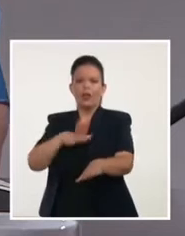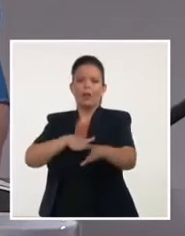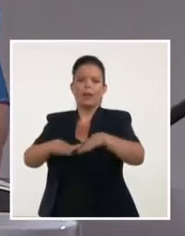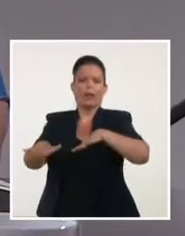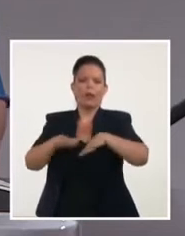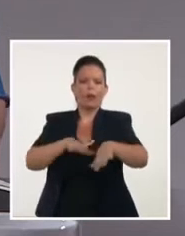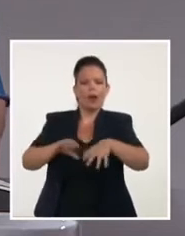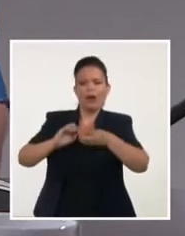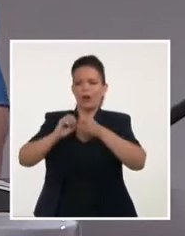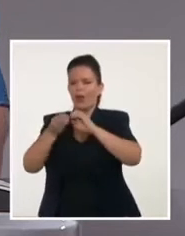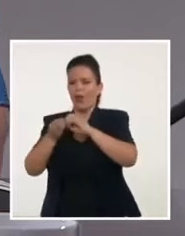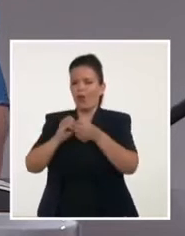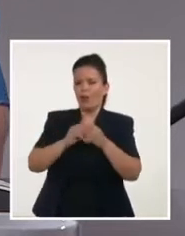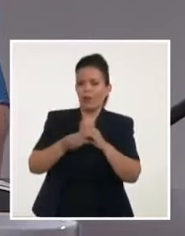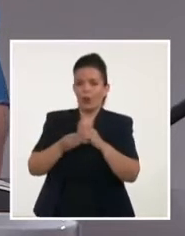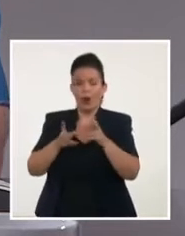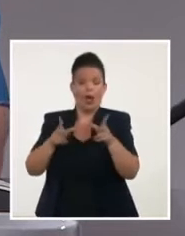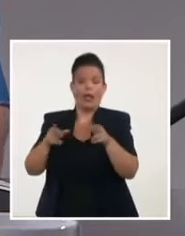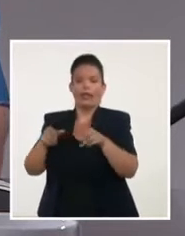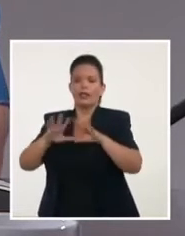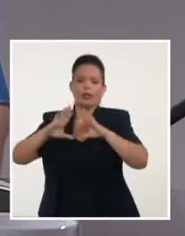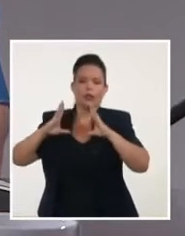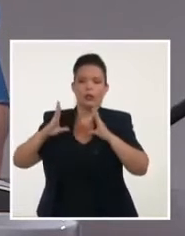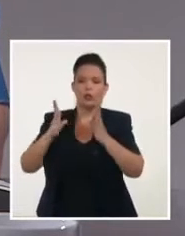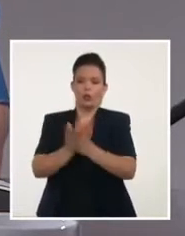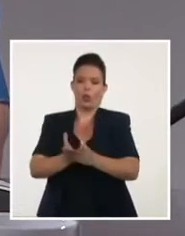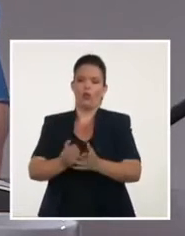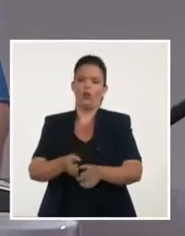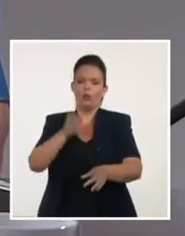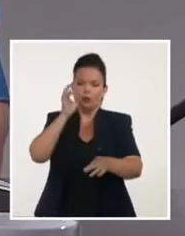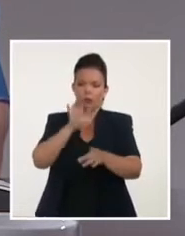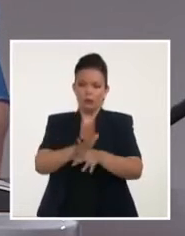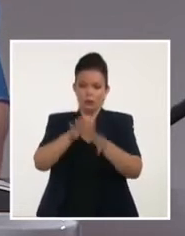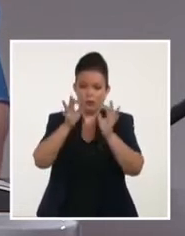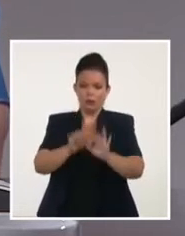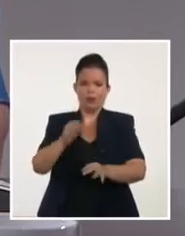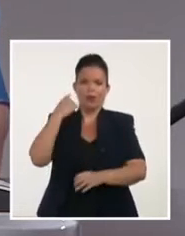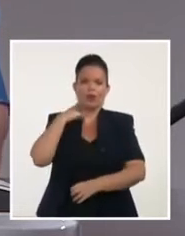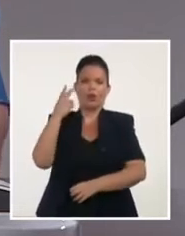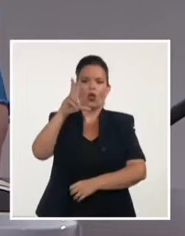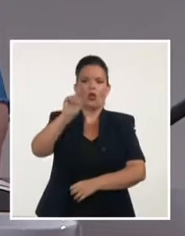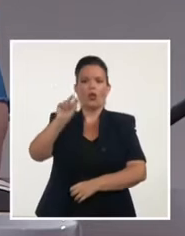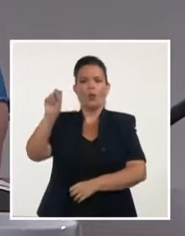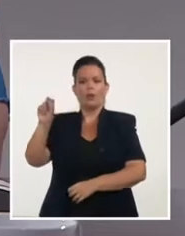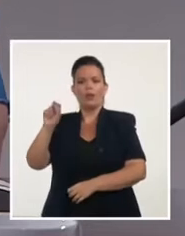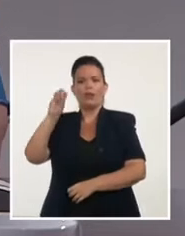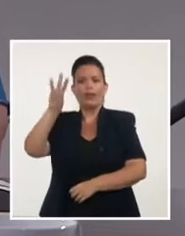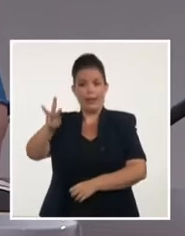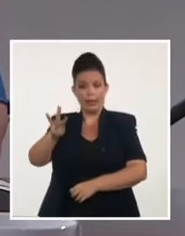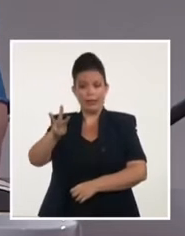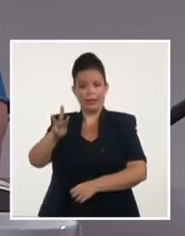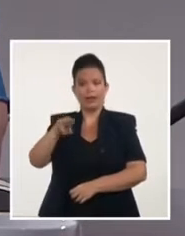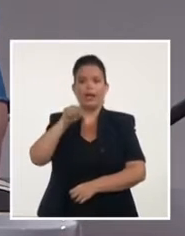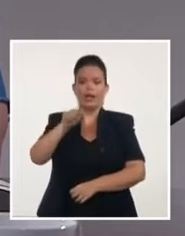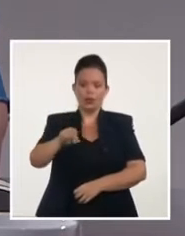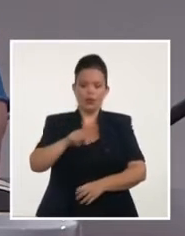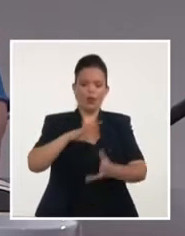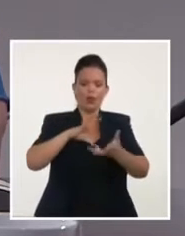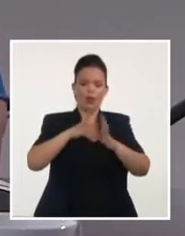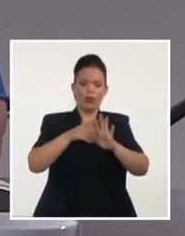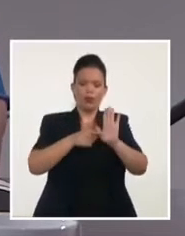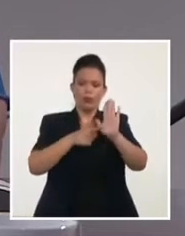guías estratégicas que se han hecho desde el año 2003, que favorece de alguna manera el hecho de que se pueda participar en una